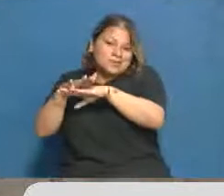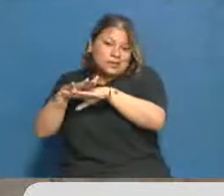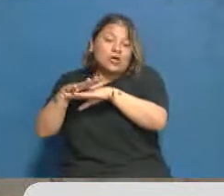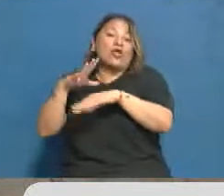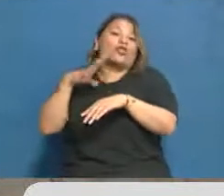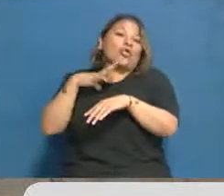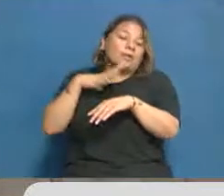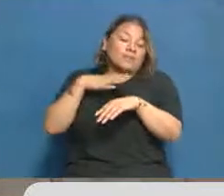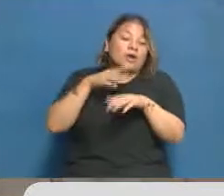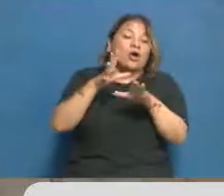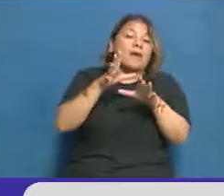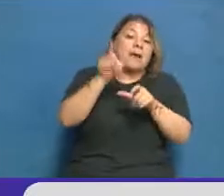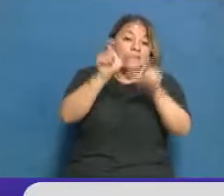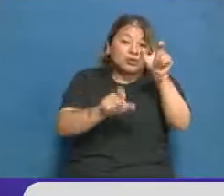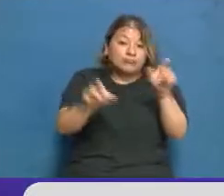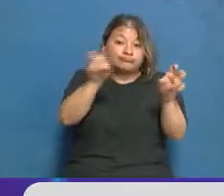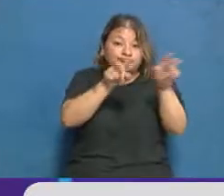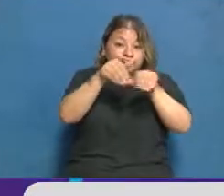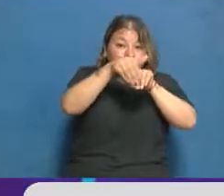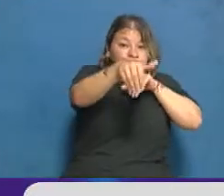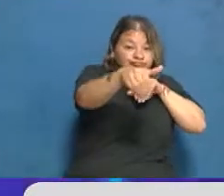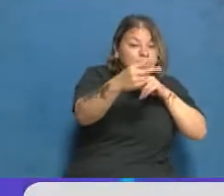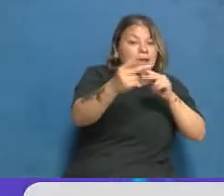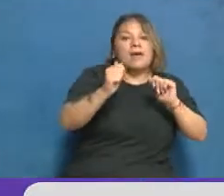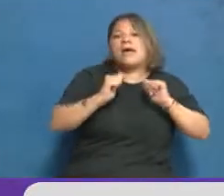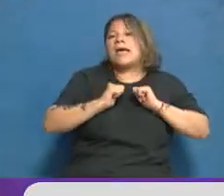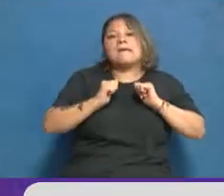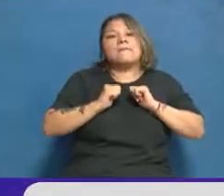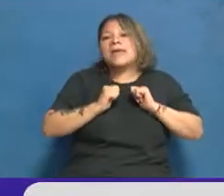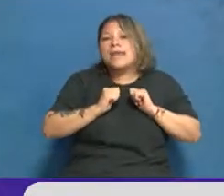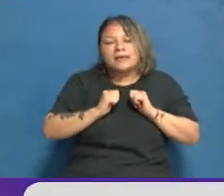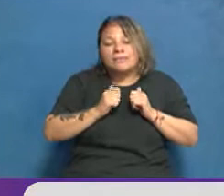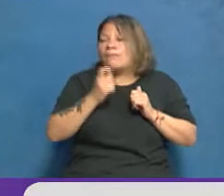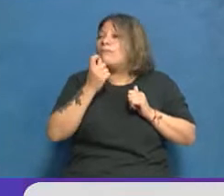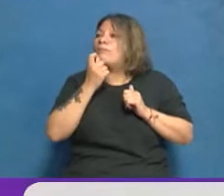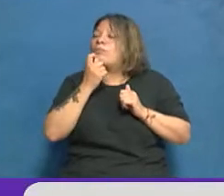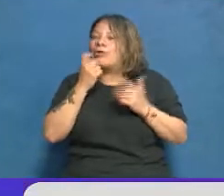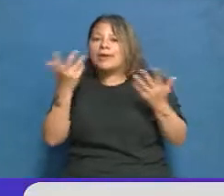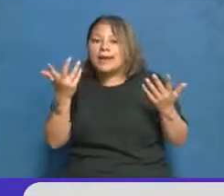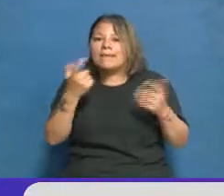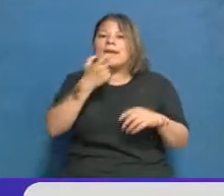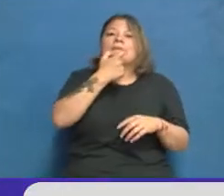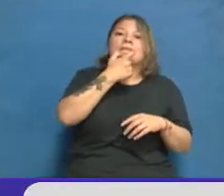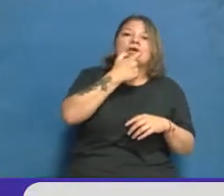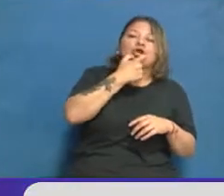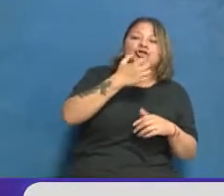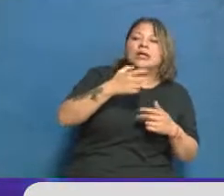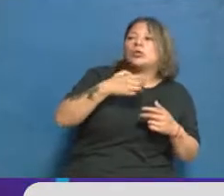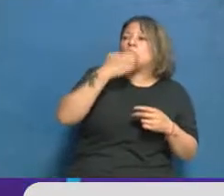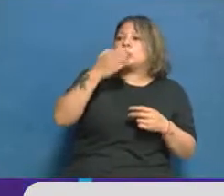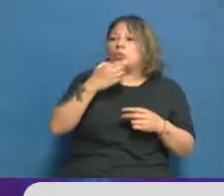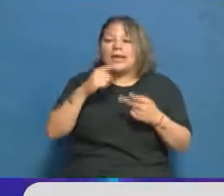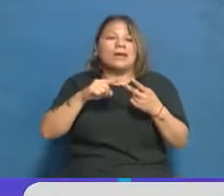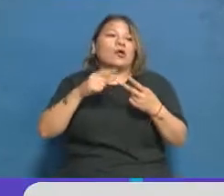los usuarios de colectivo para saber cuál es el caso, por ejemplo, de un recorrido Mendoza-Tunuyán o